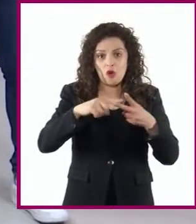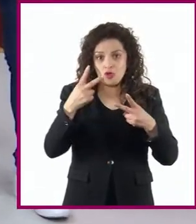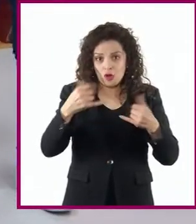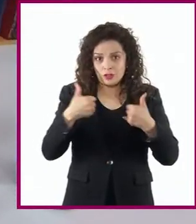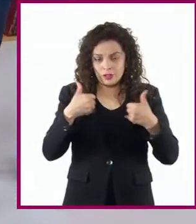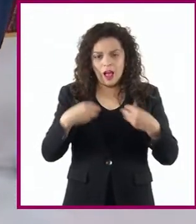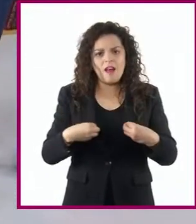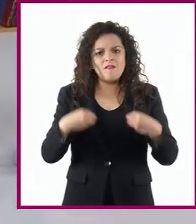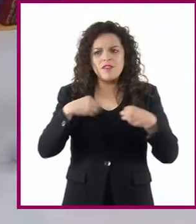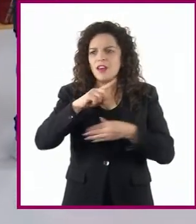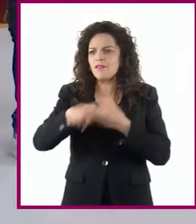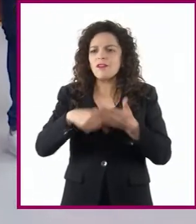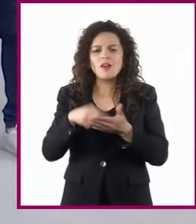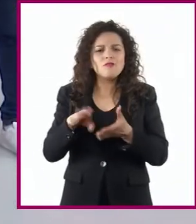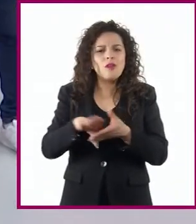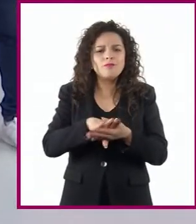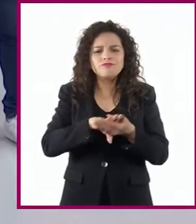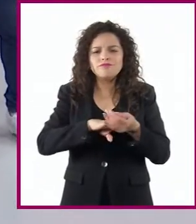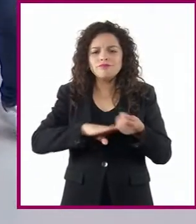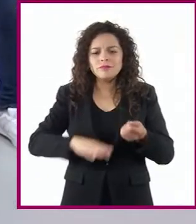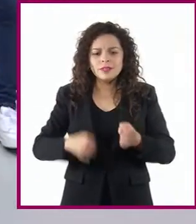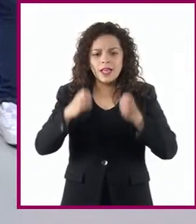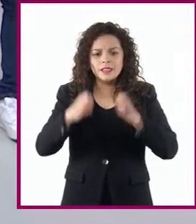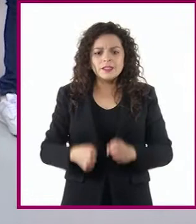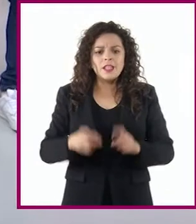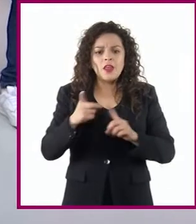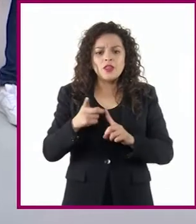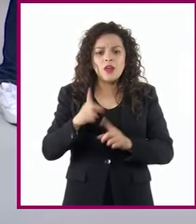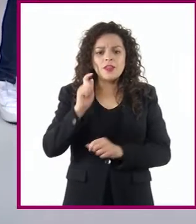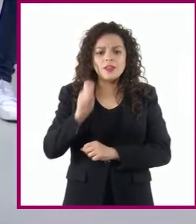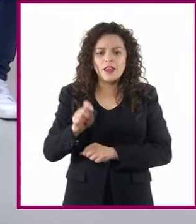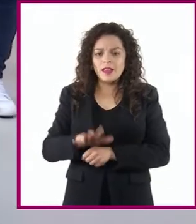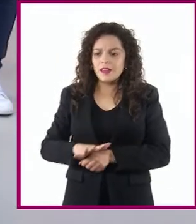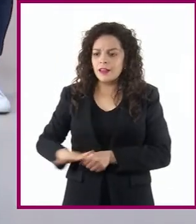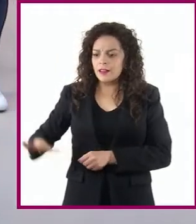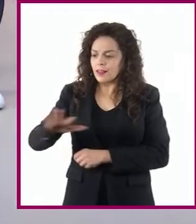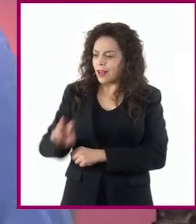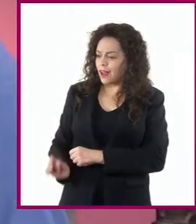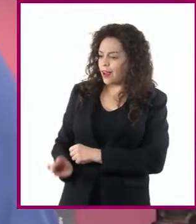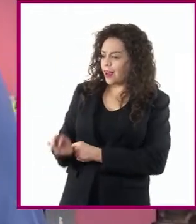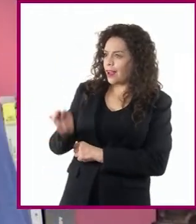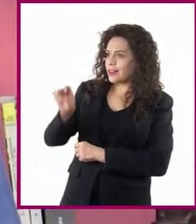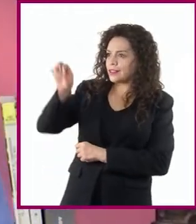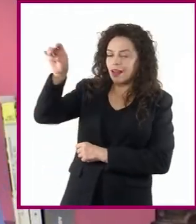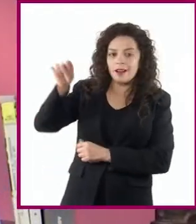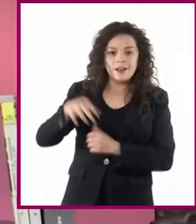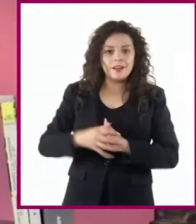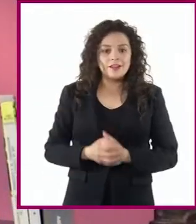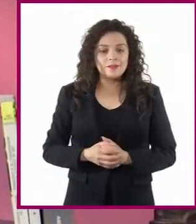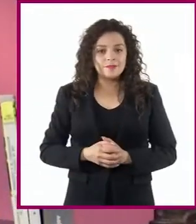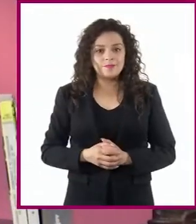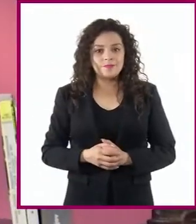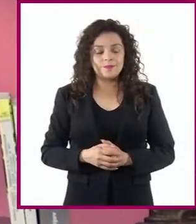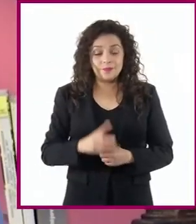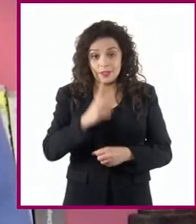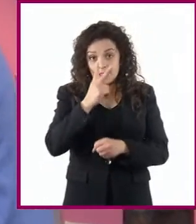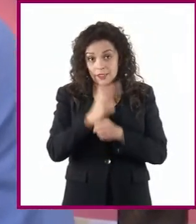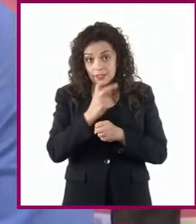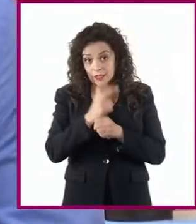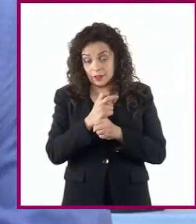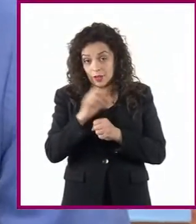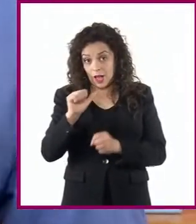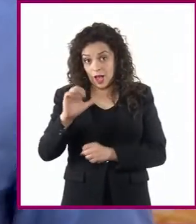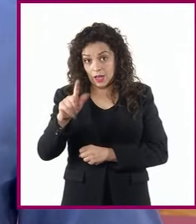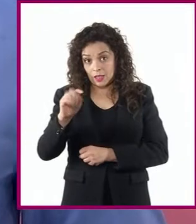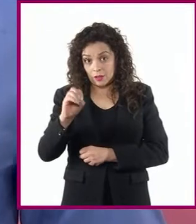inmueble, se encuentran en el rellano o casinillo de la escalera. El segundo acto tiene